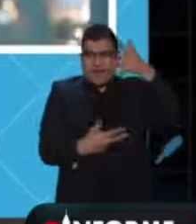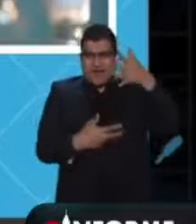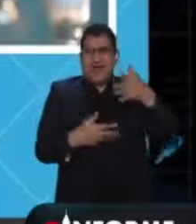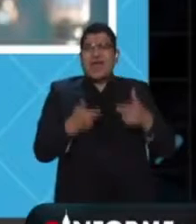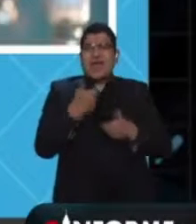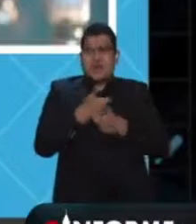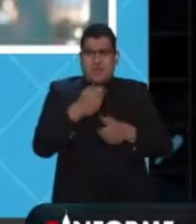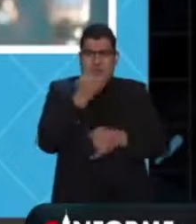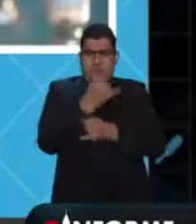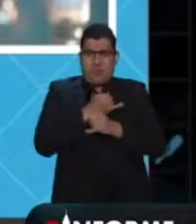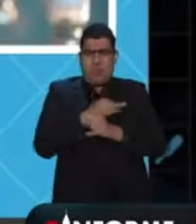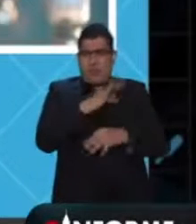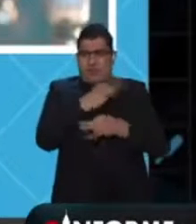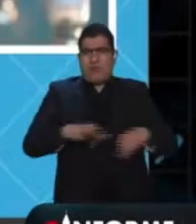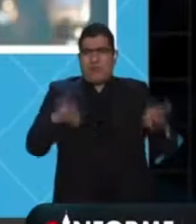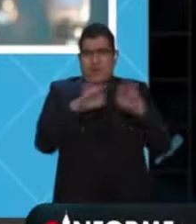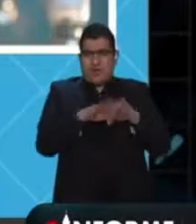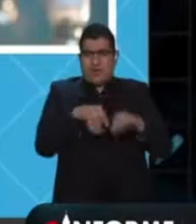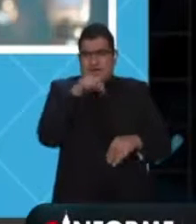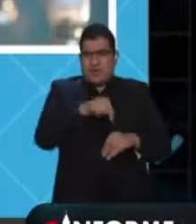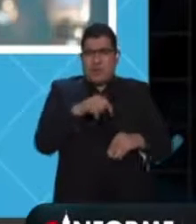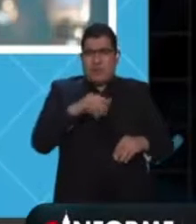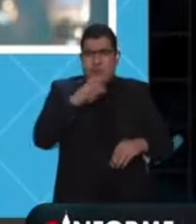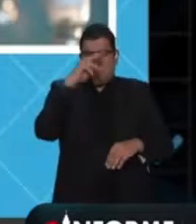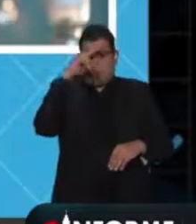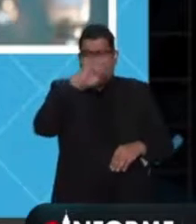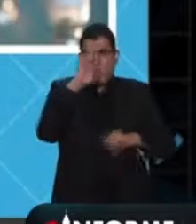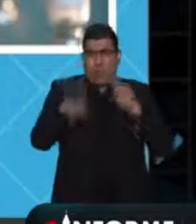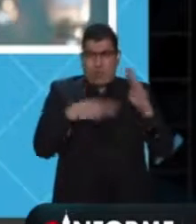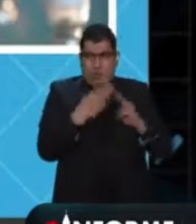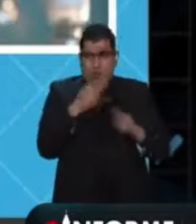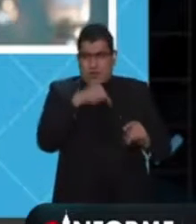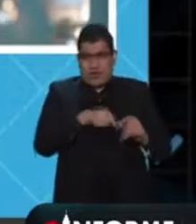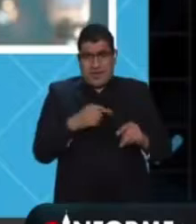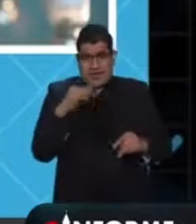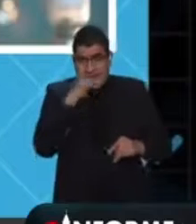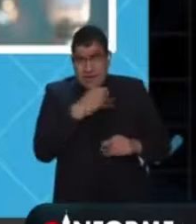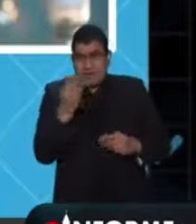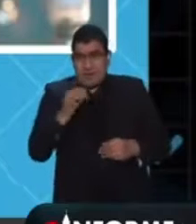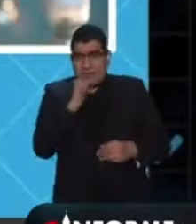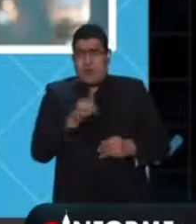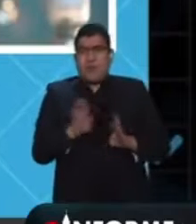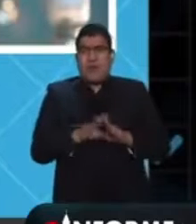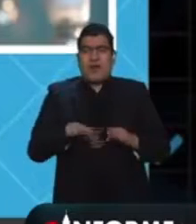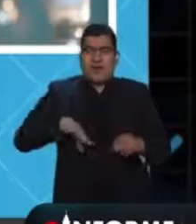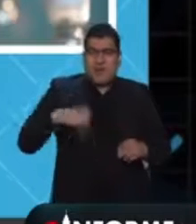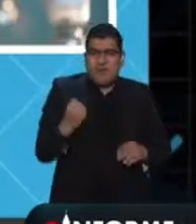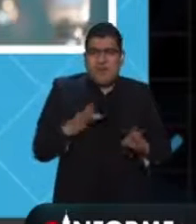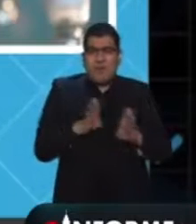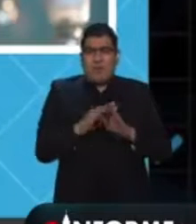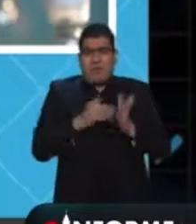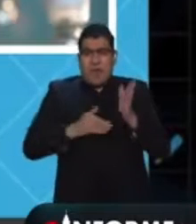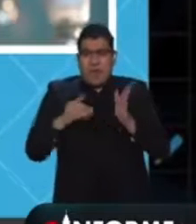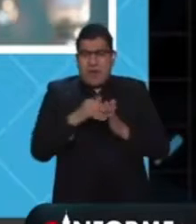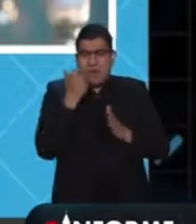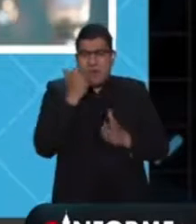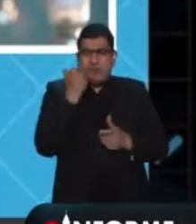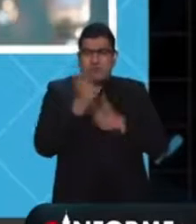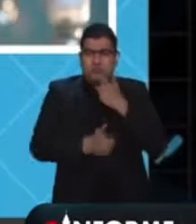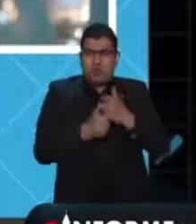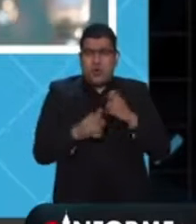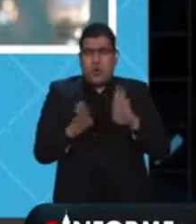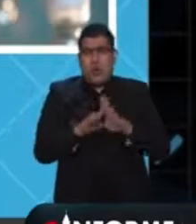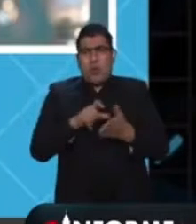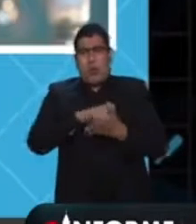más importantes del mundo y que por eso gratis no iban a ser. Ahí intentando boicotear este esfuerzo de tantos miles de millones de pesos que